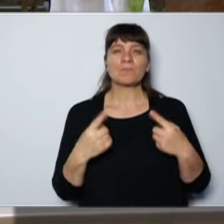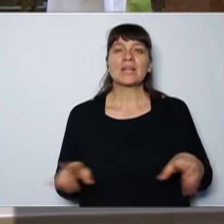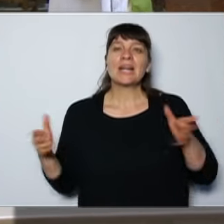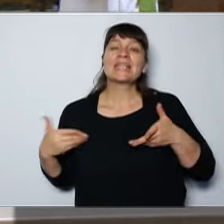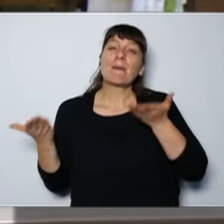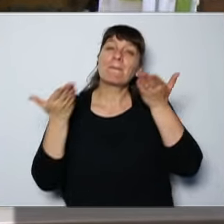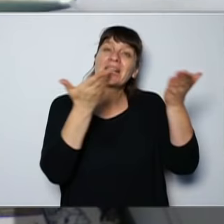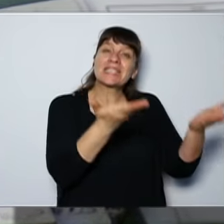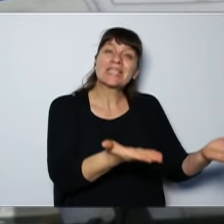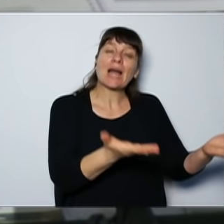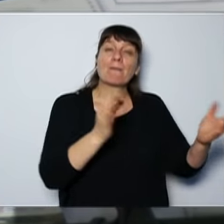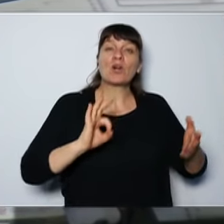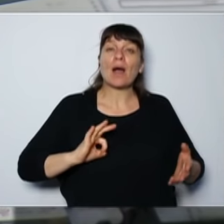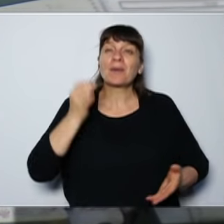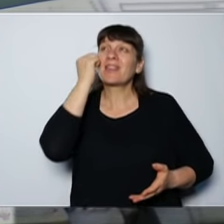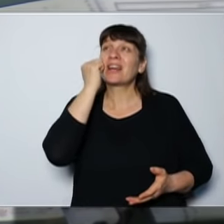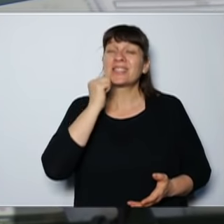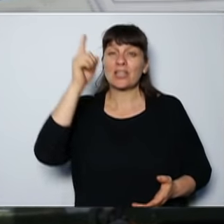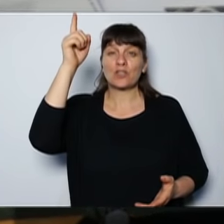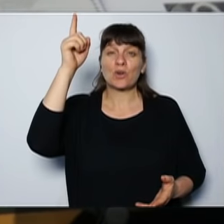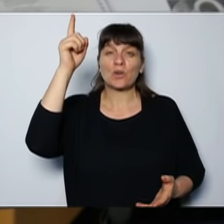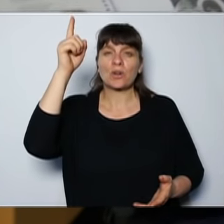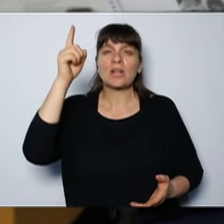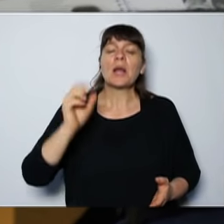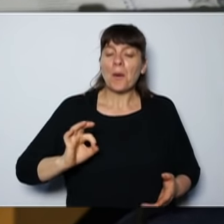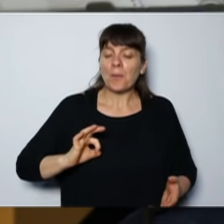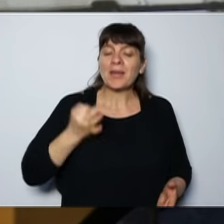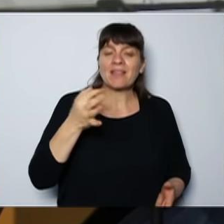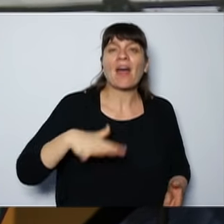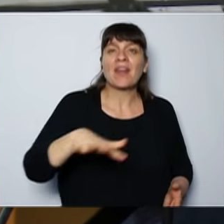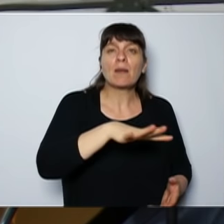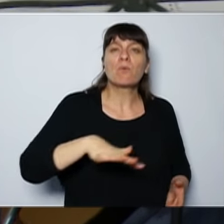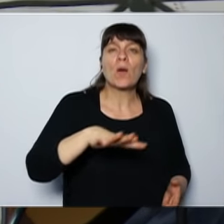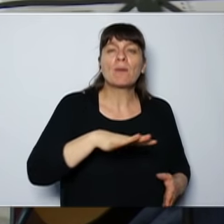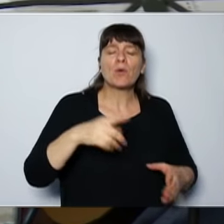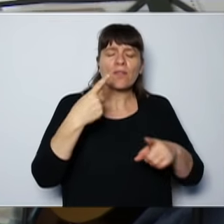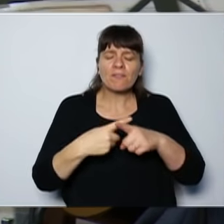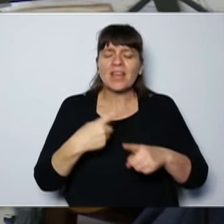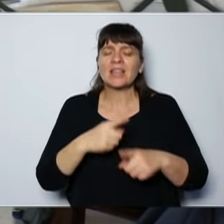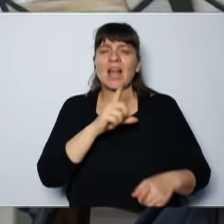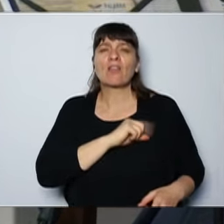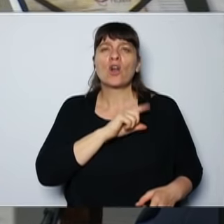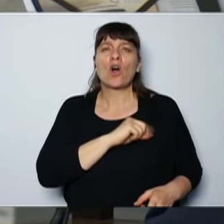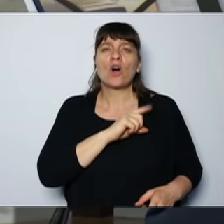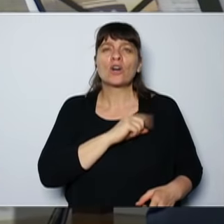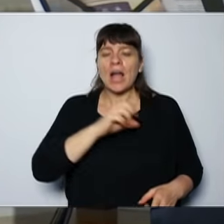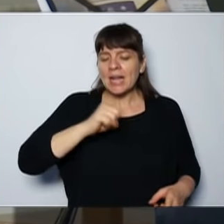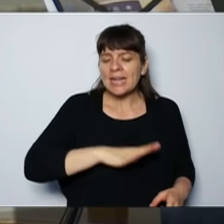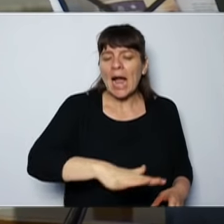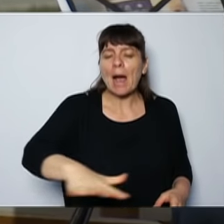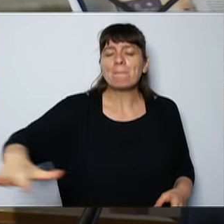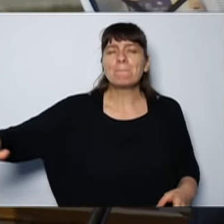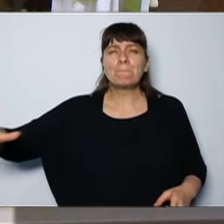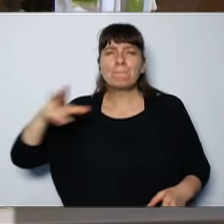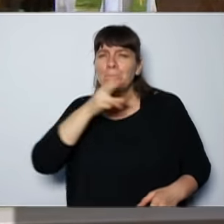Te presentamos la vida, Señor, vida del pueblo de fiesta y dolor, campo y